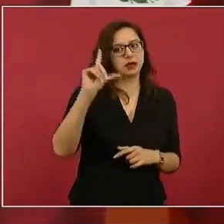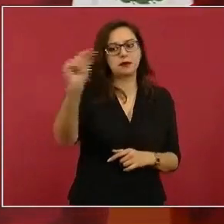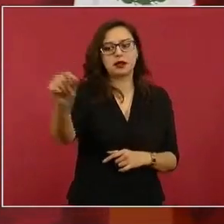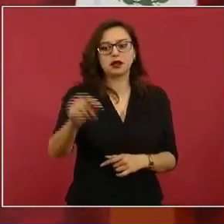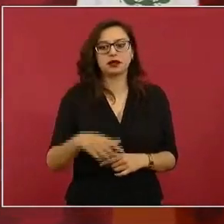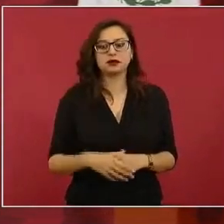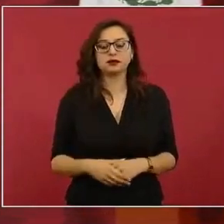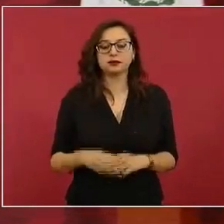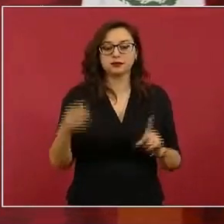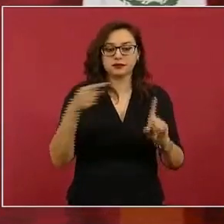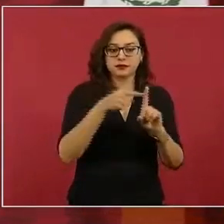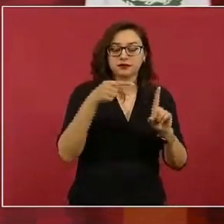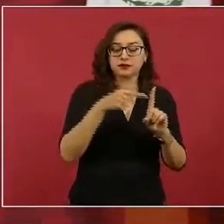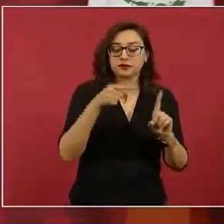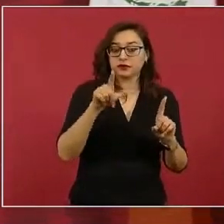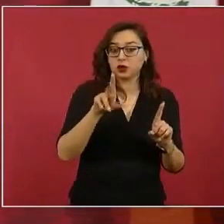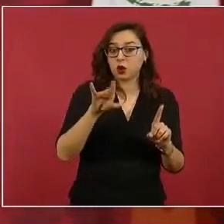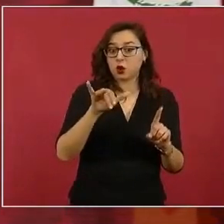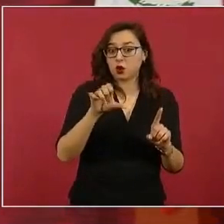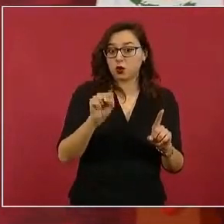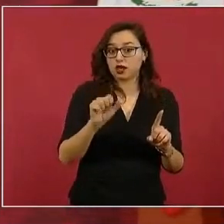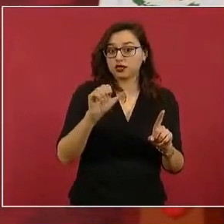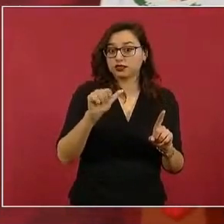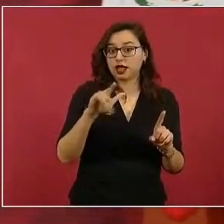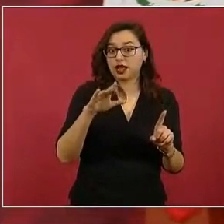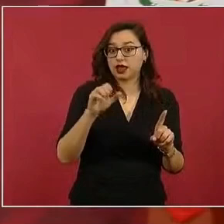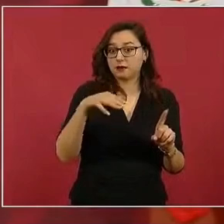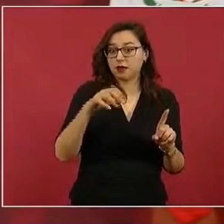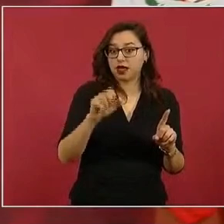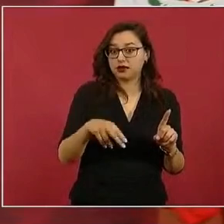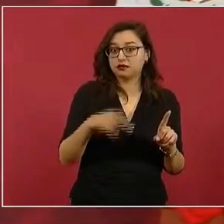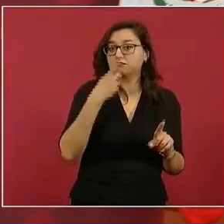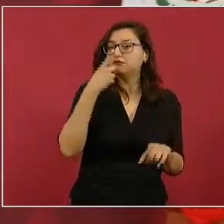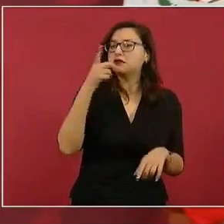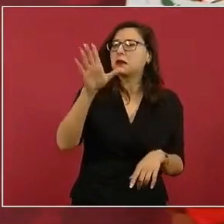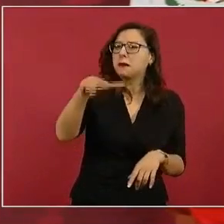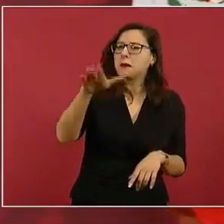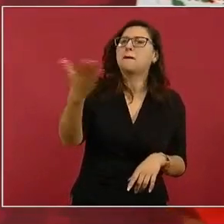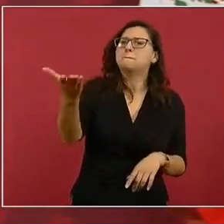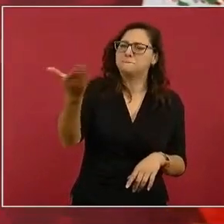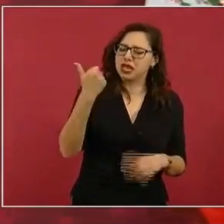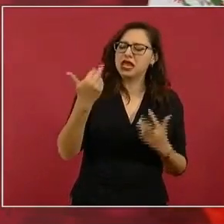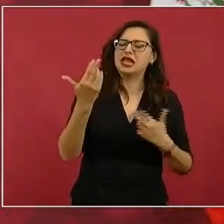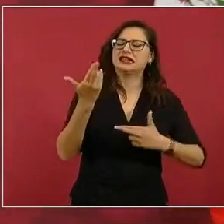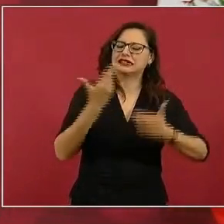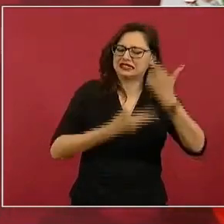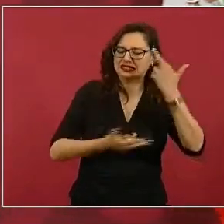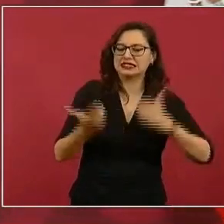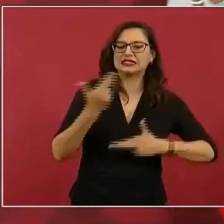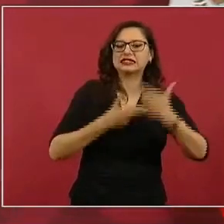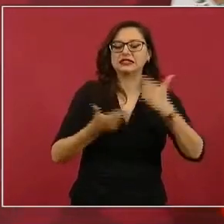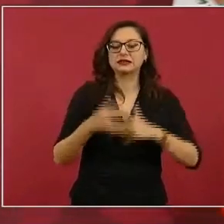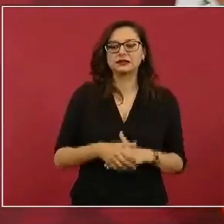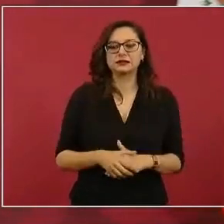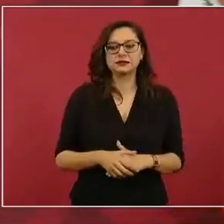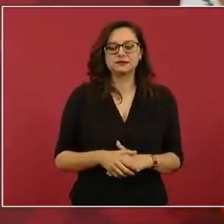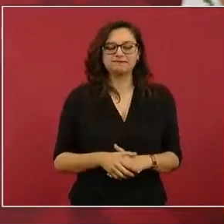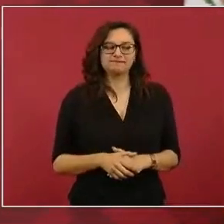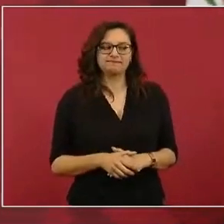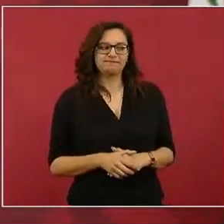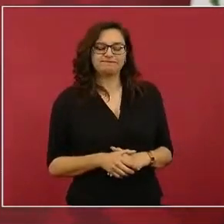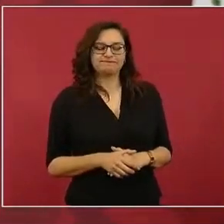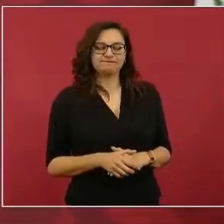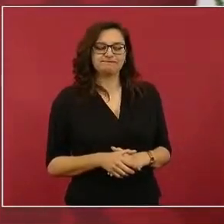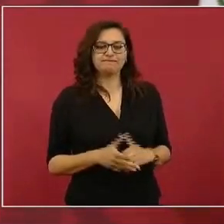Él escribe y le dice: venga, regrese, le necesitamos. Ya Santana